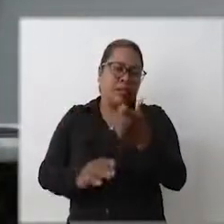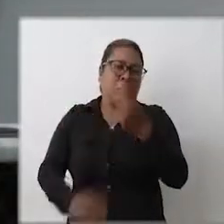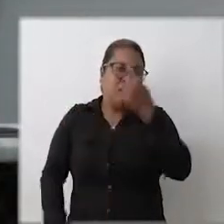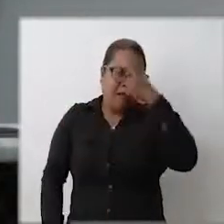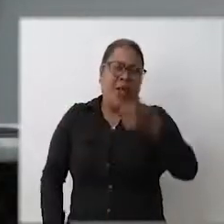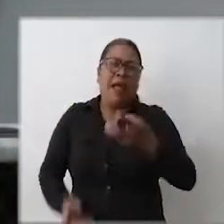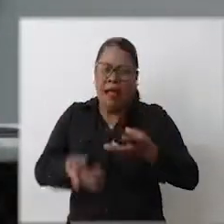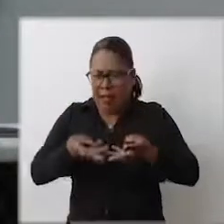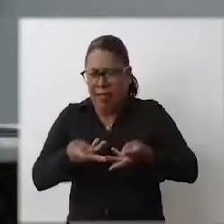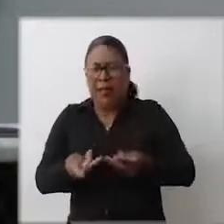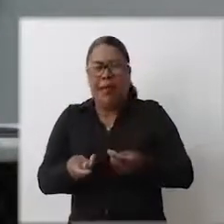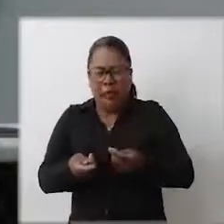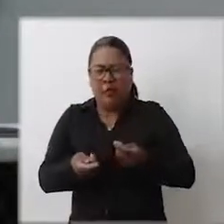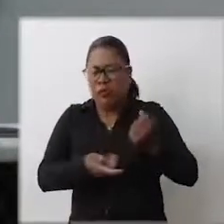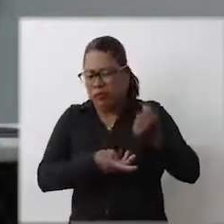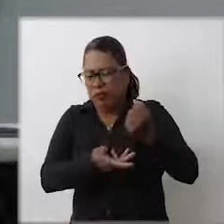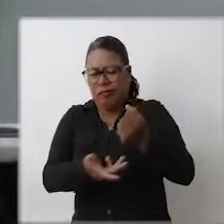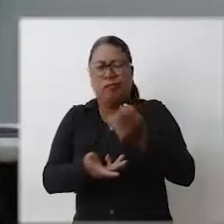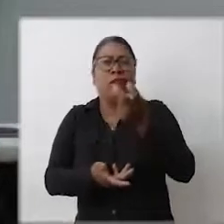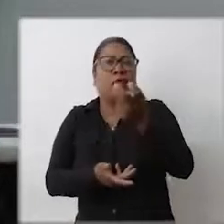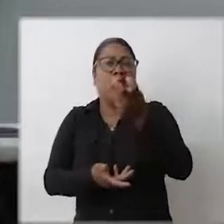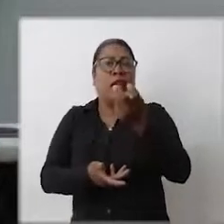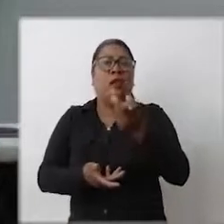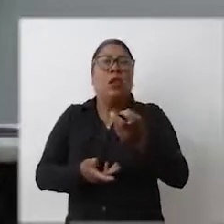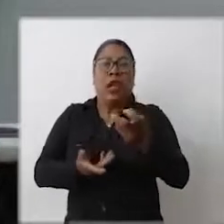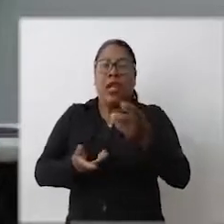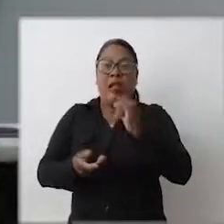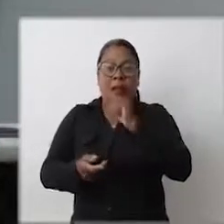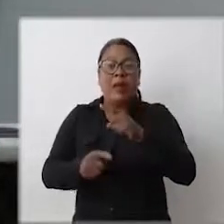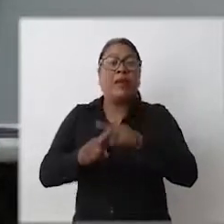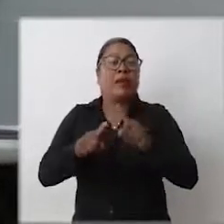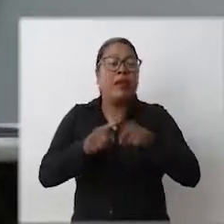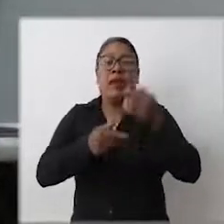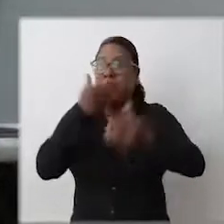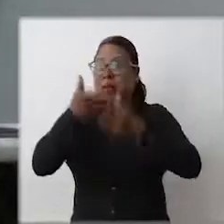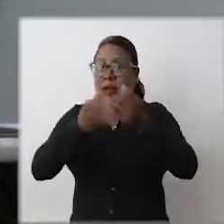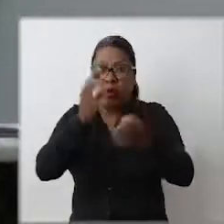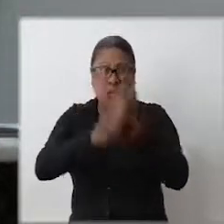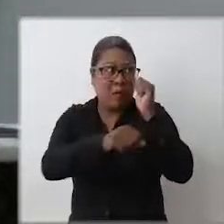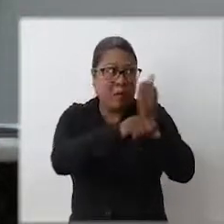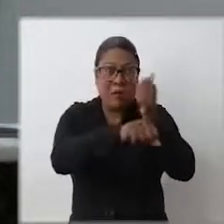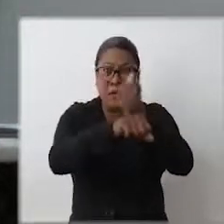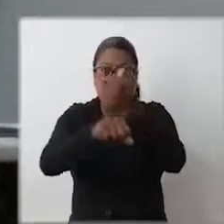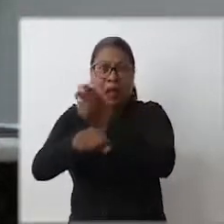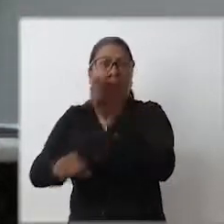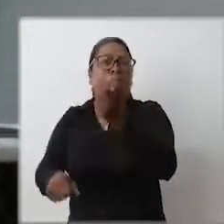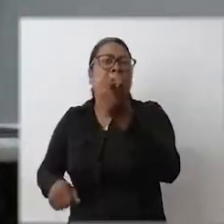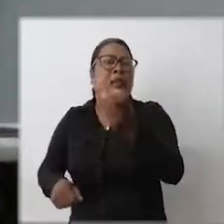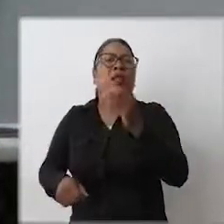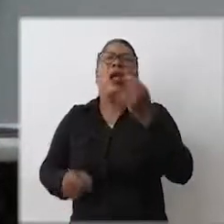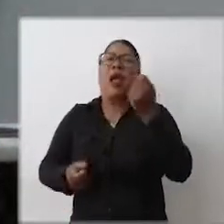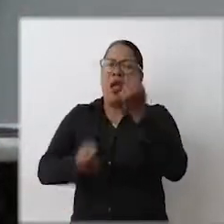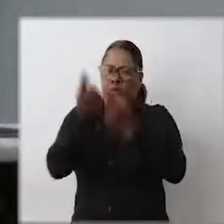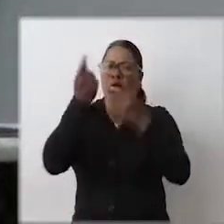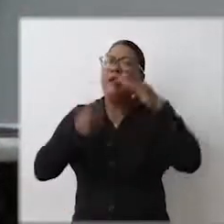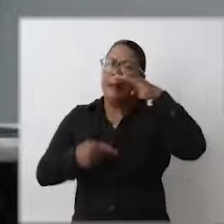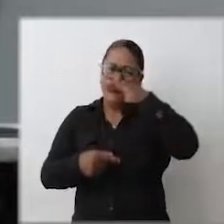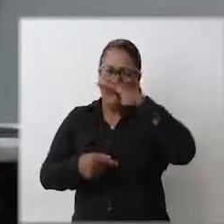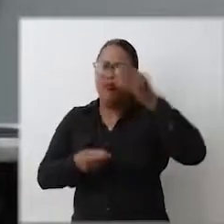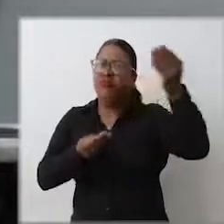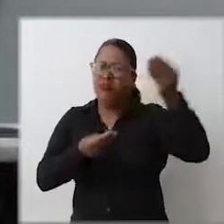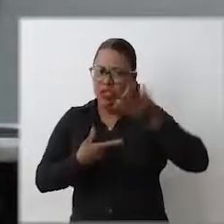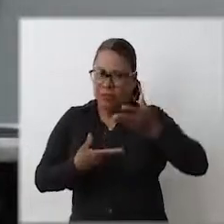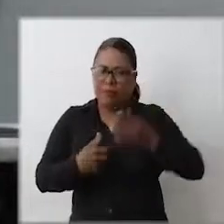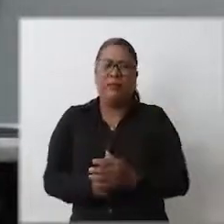de 17 centímetros de alto y 14 por 14 centímetros por lado. Incluye la colocación en cada sitio con 4 tornillos de